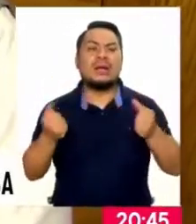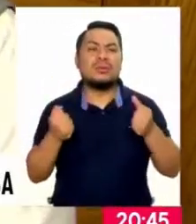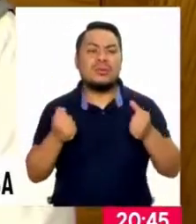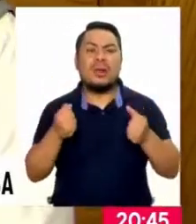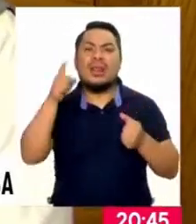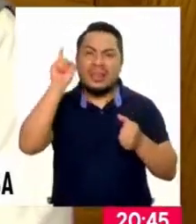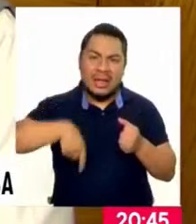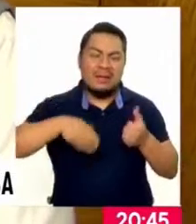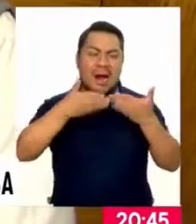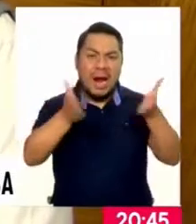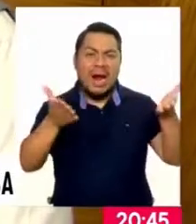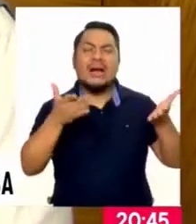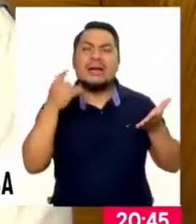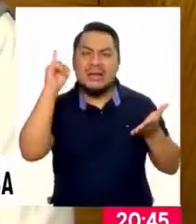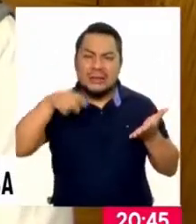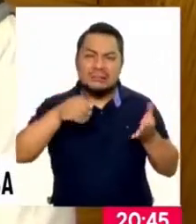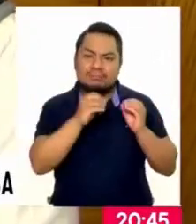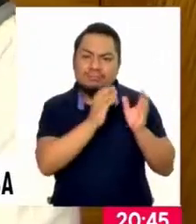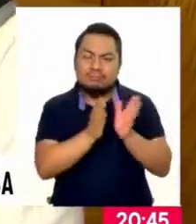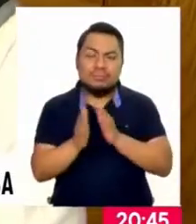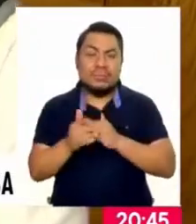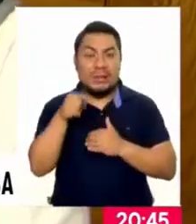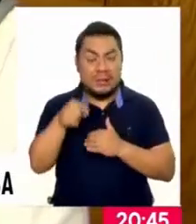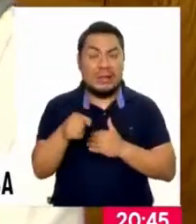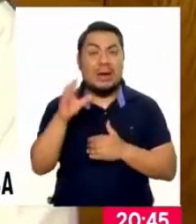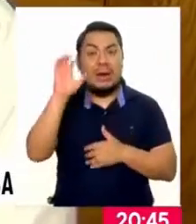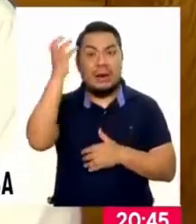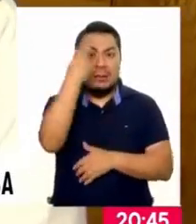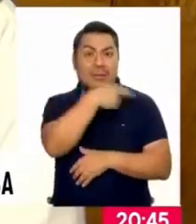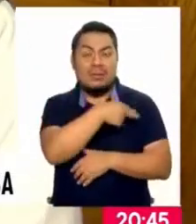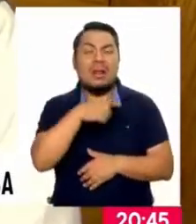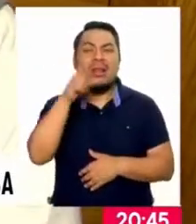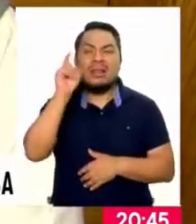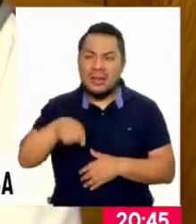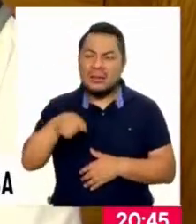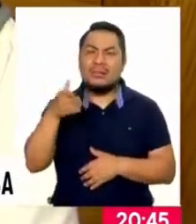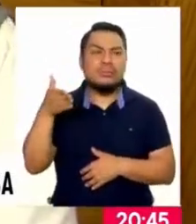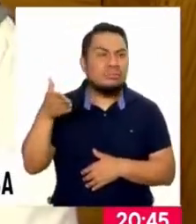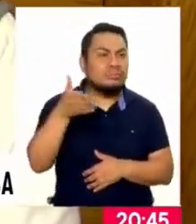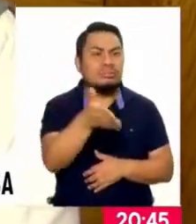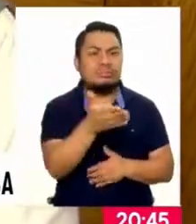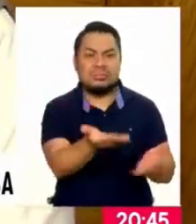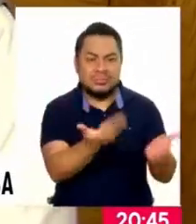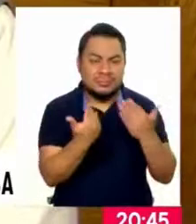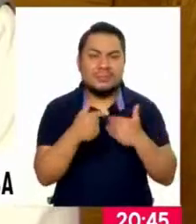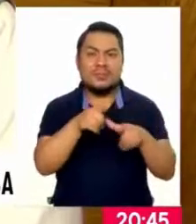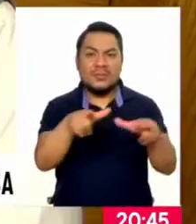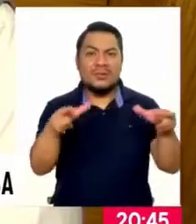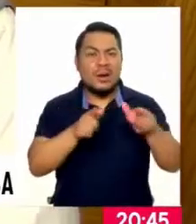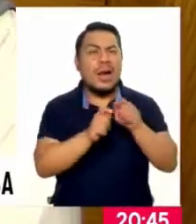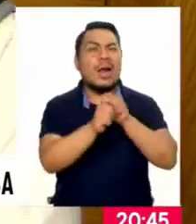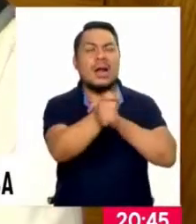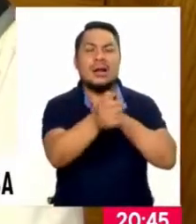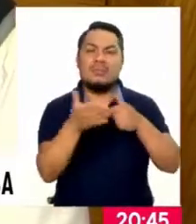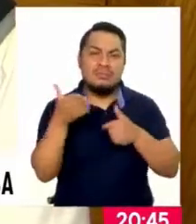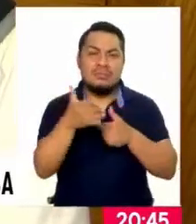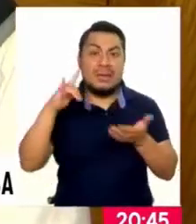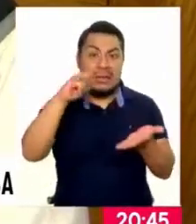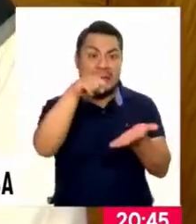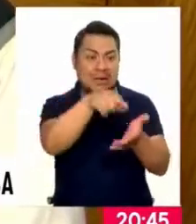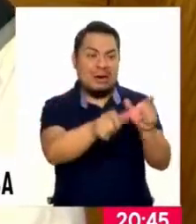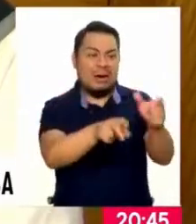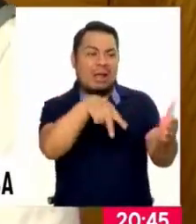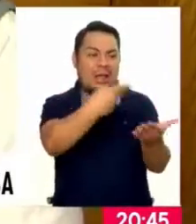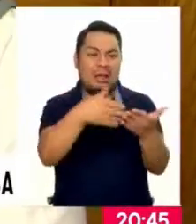salud Porque esa es la única manera de que nuestras ambulancias se transporten que nuestro equipo de salud esté en lugar donde está de que pueda